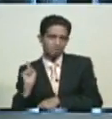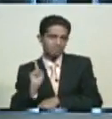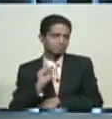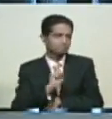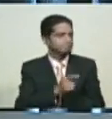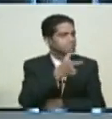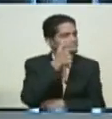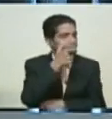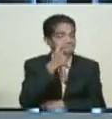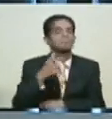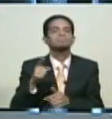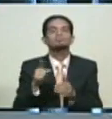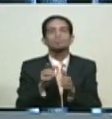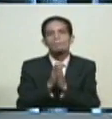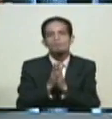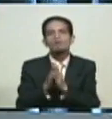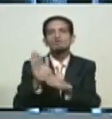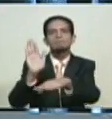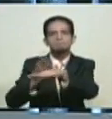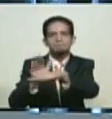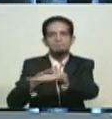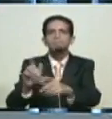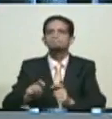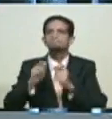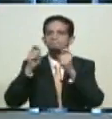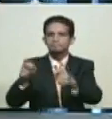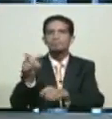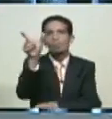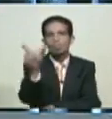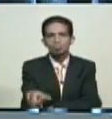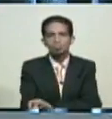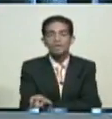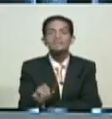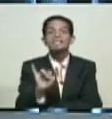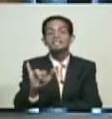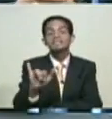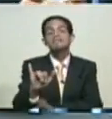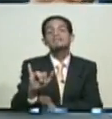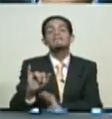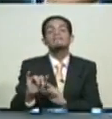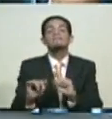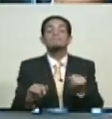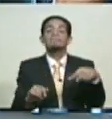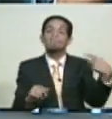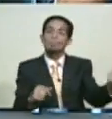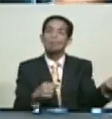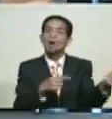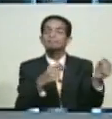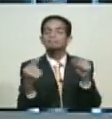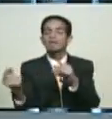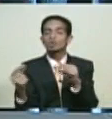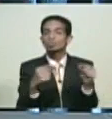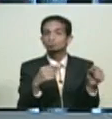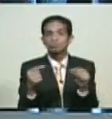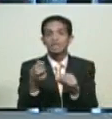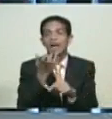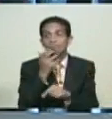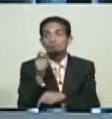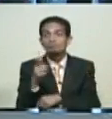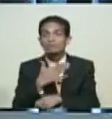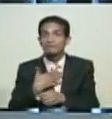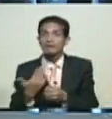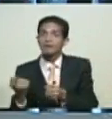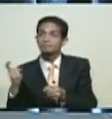lo encargo de este proyecto hasta su feliz término y discutir pues una sociedad con todos los que quieran participar de los